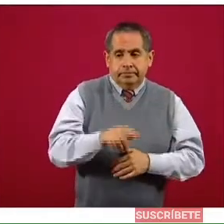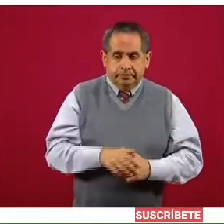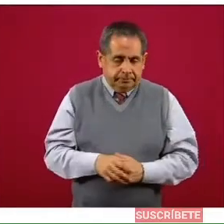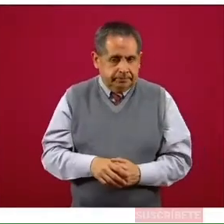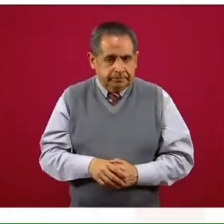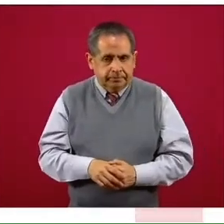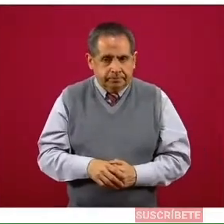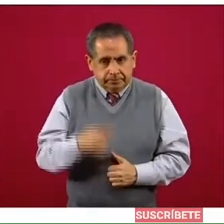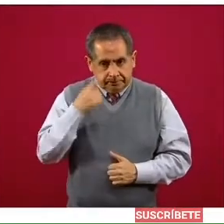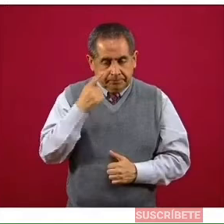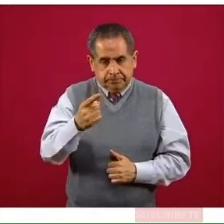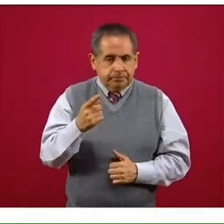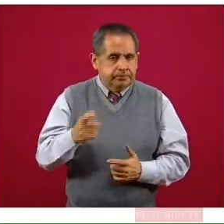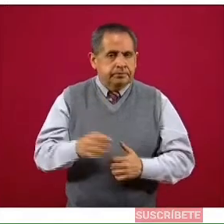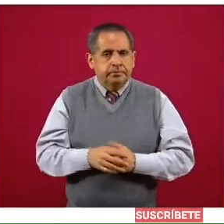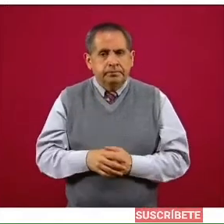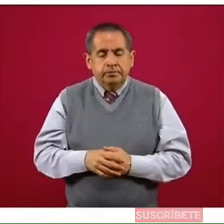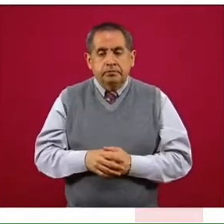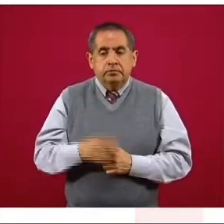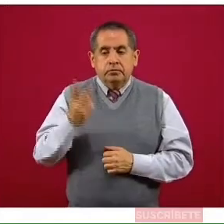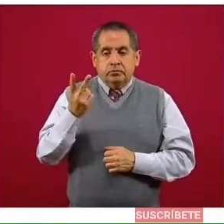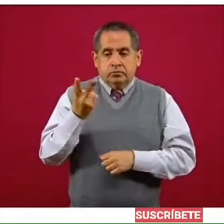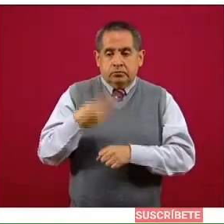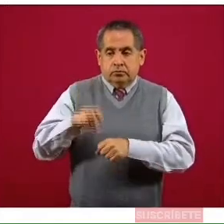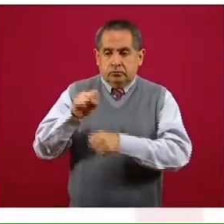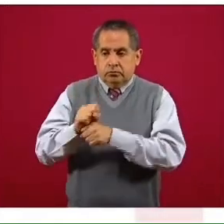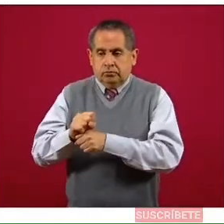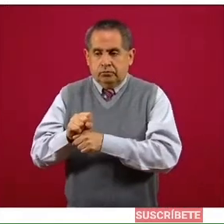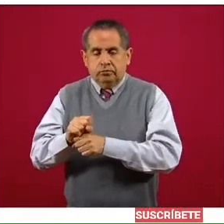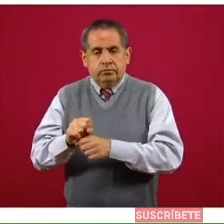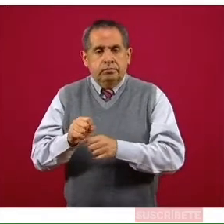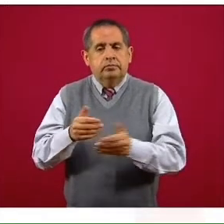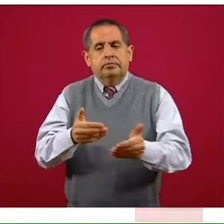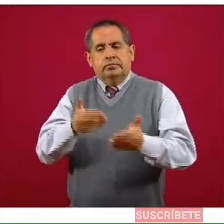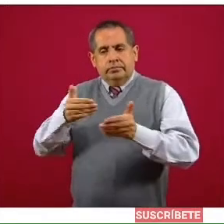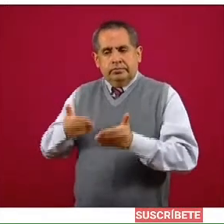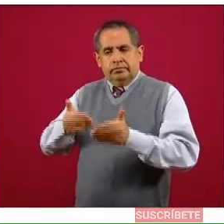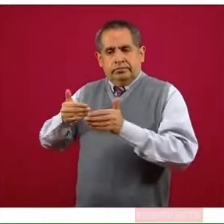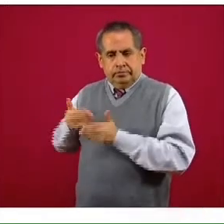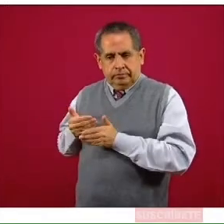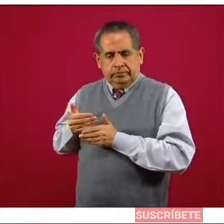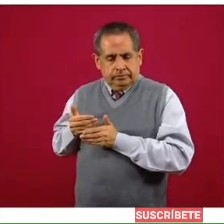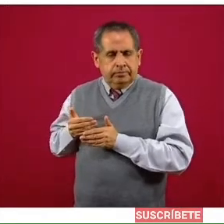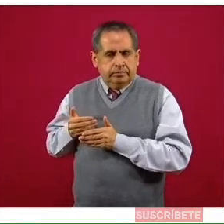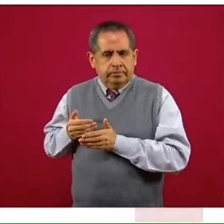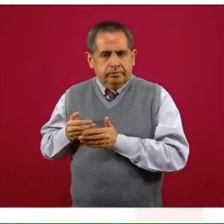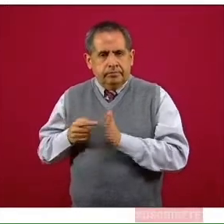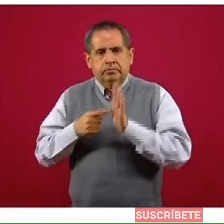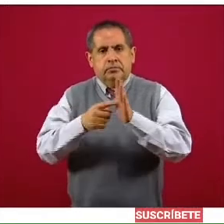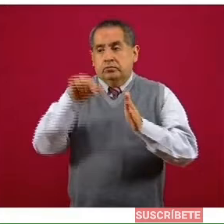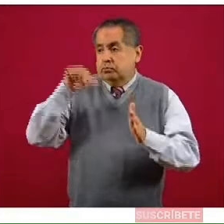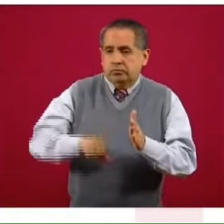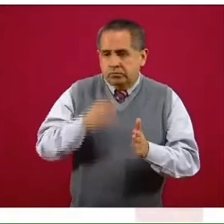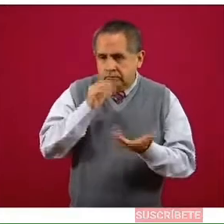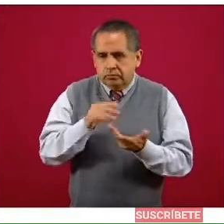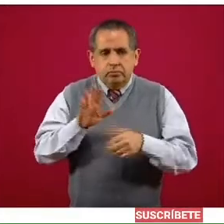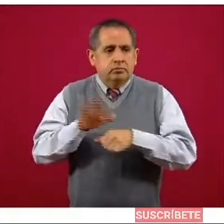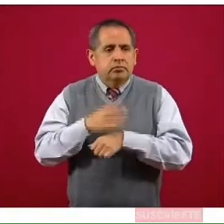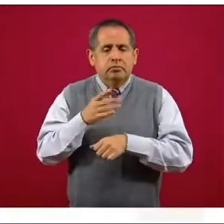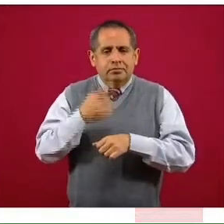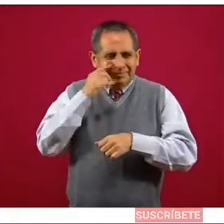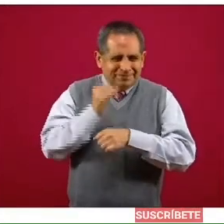Y vamos siempre con 2 semanas no presentadas intencionalmente porque en los sistemas de